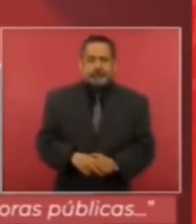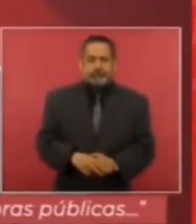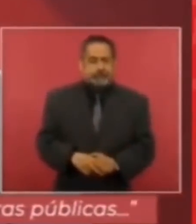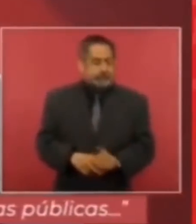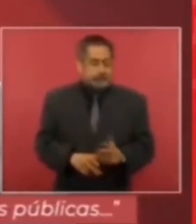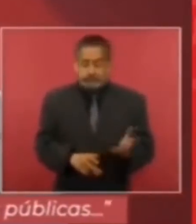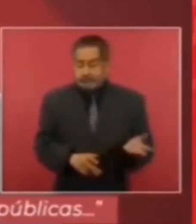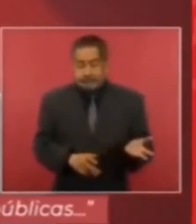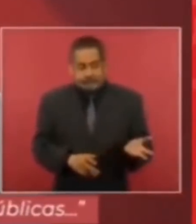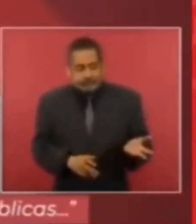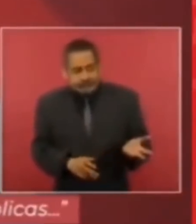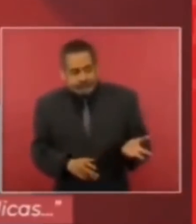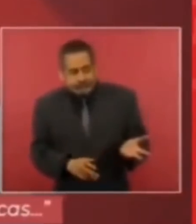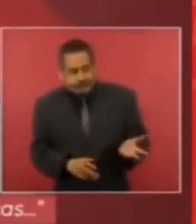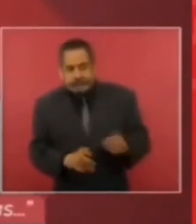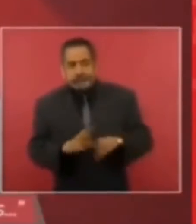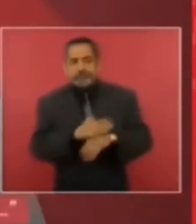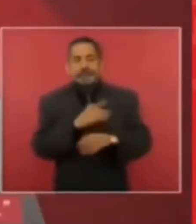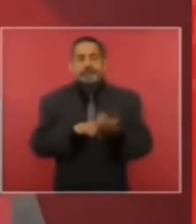Porque ya